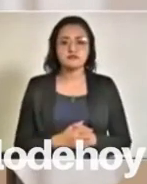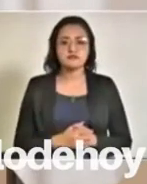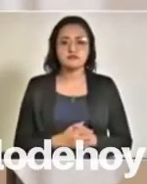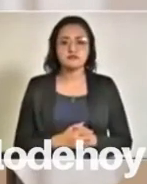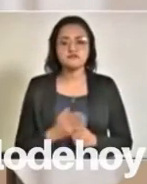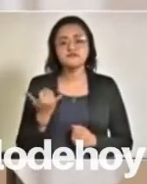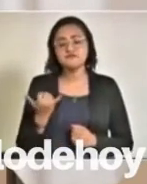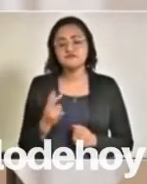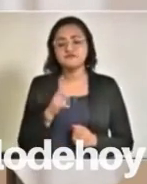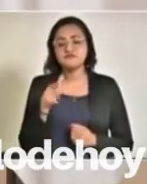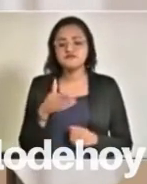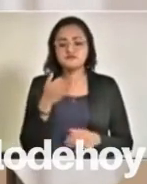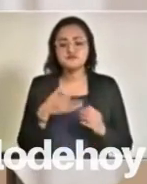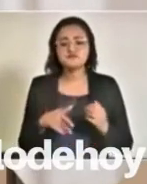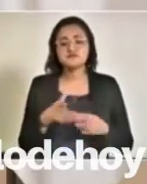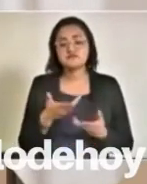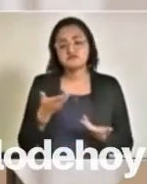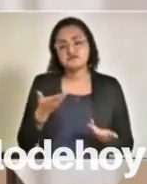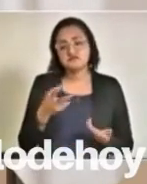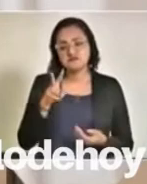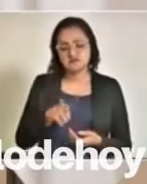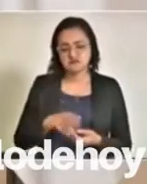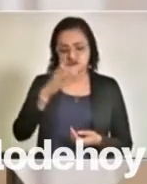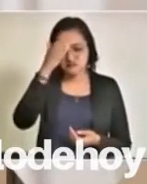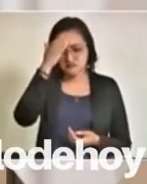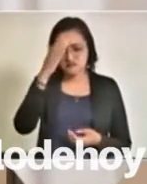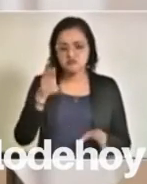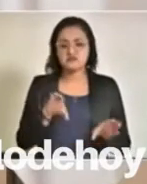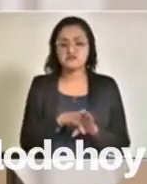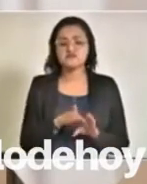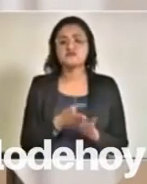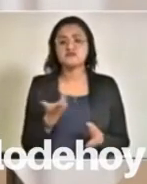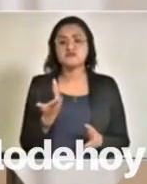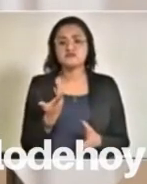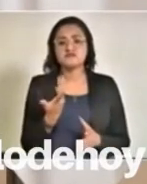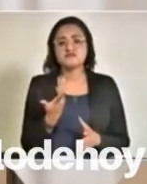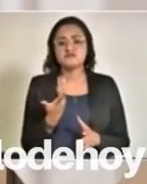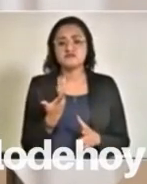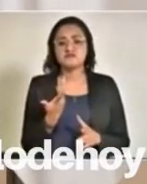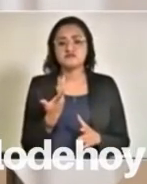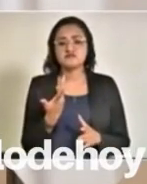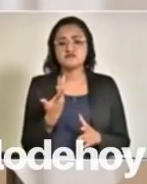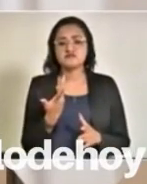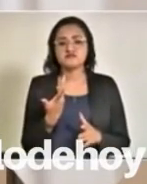y finalmente se conoció como filtración también